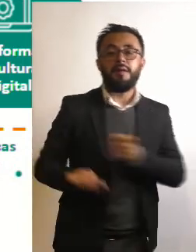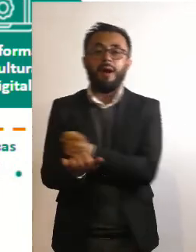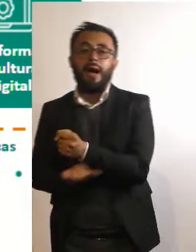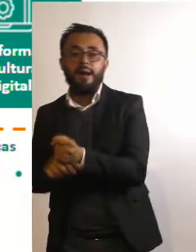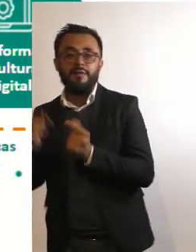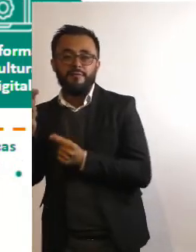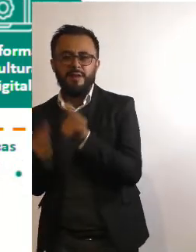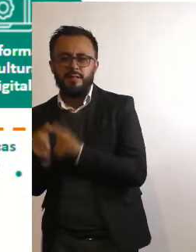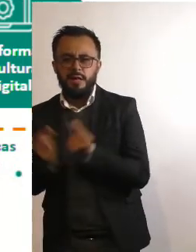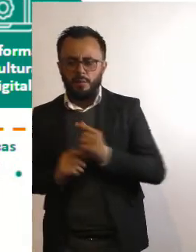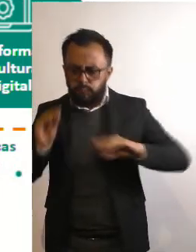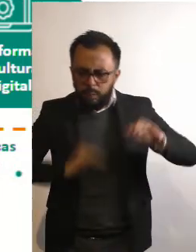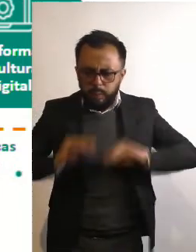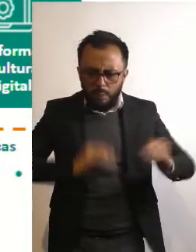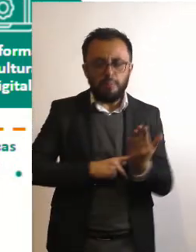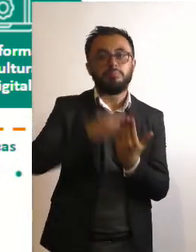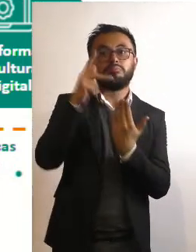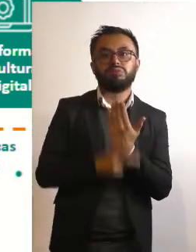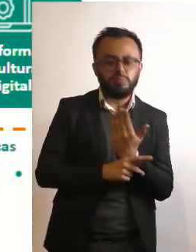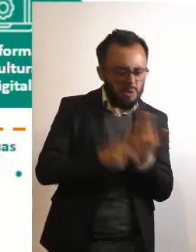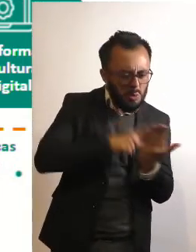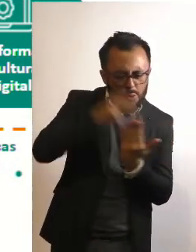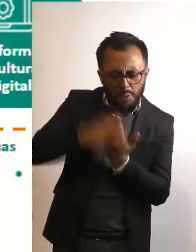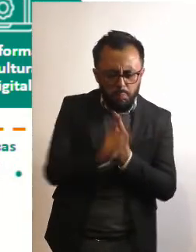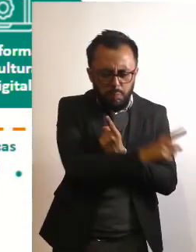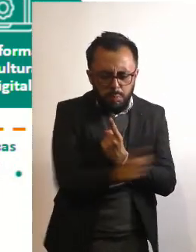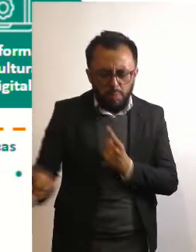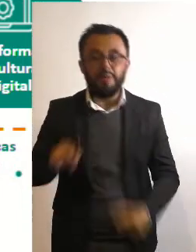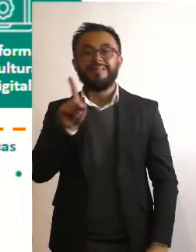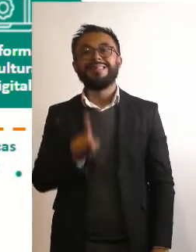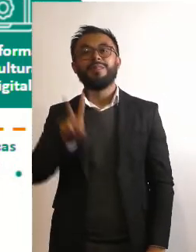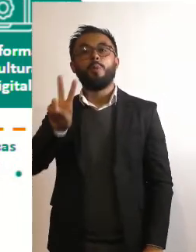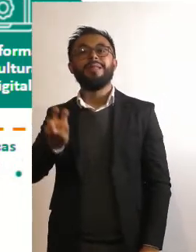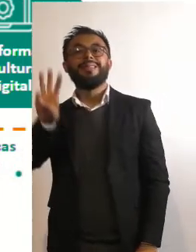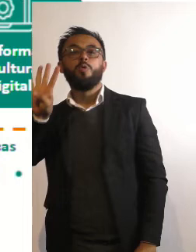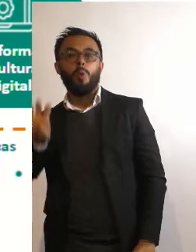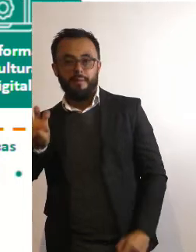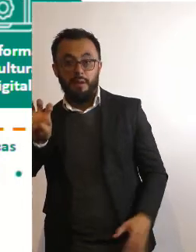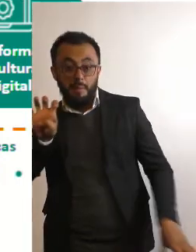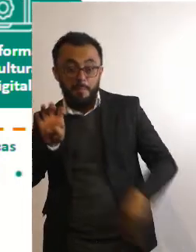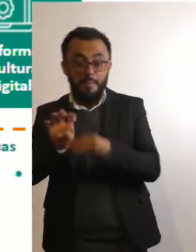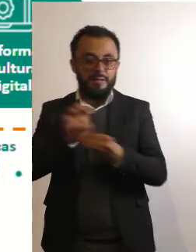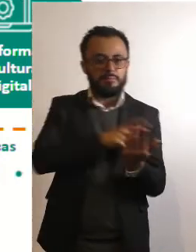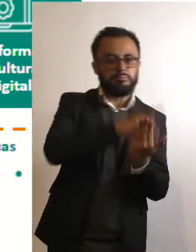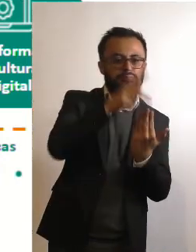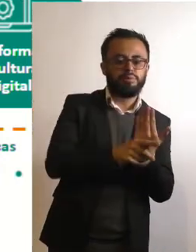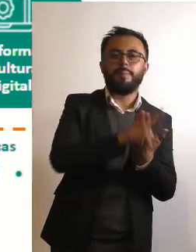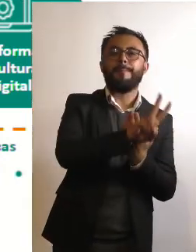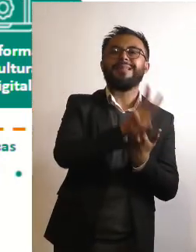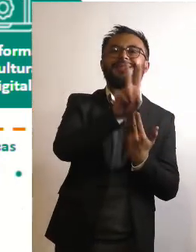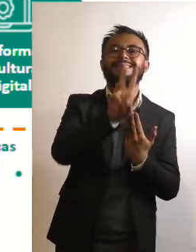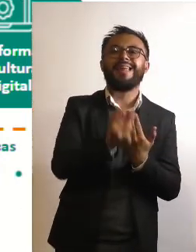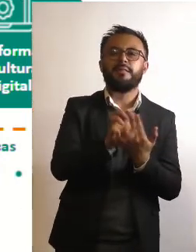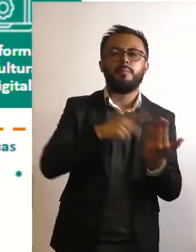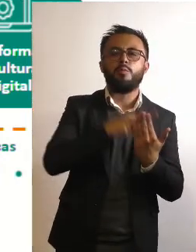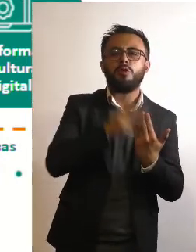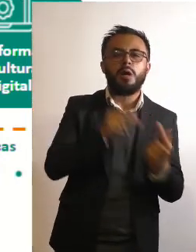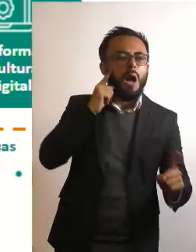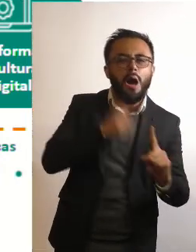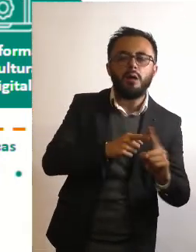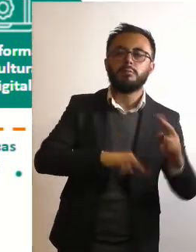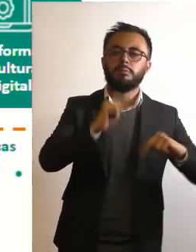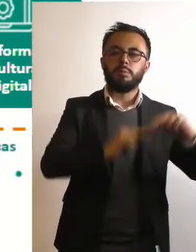estos, 23 más 23 proyectos de infraestructura, 40% de los proyectos eran de